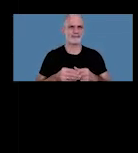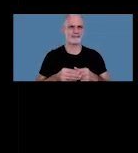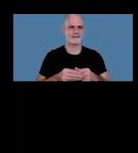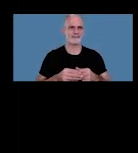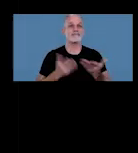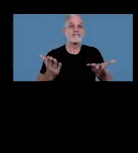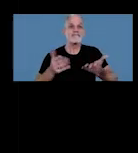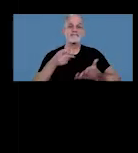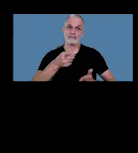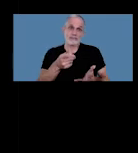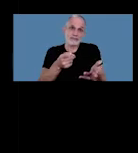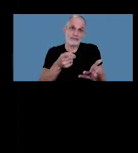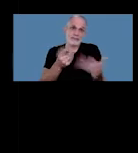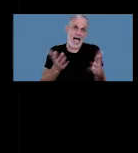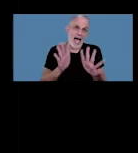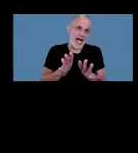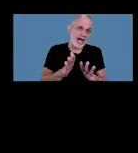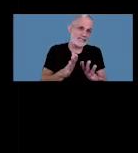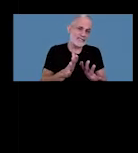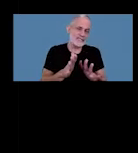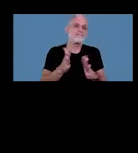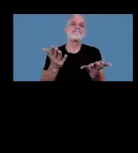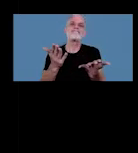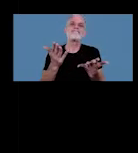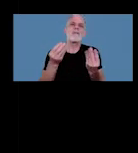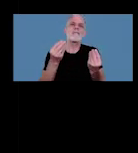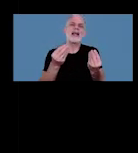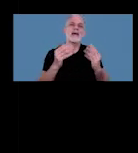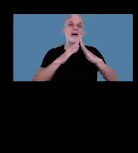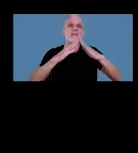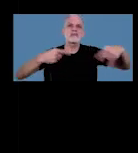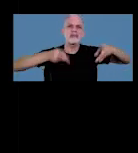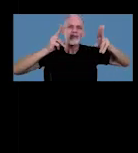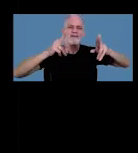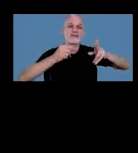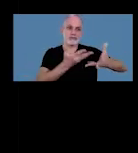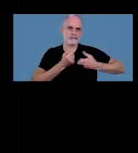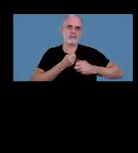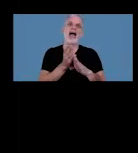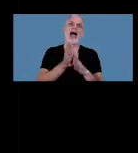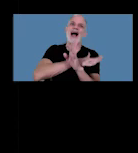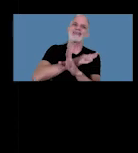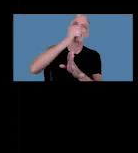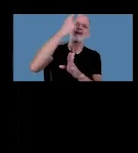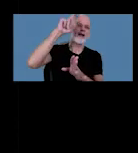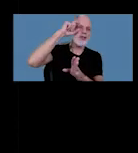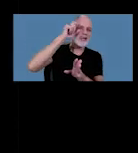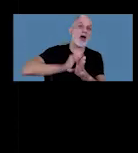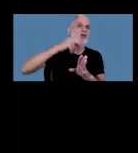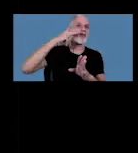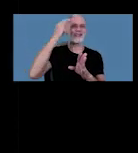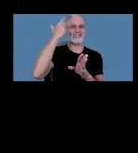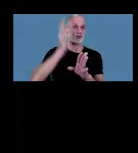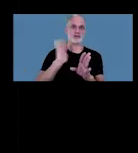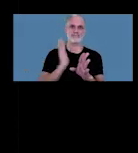Esto, por supuesto, sí, va a ser para los inmuebles ingresados al patrimonio antes del 1 de enero de 2018, ya que para